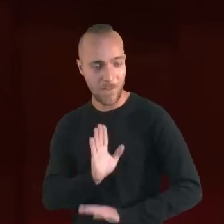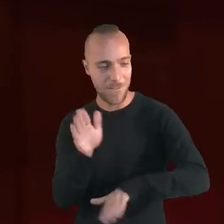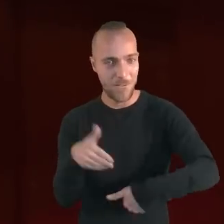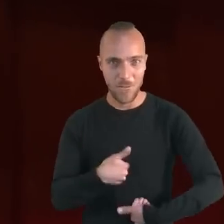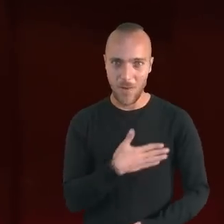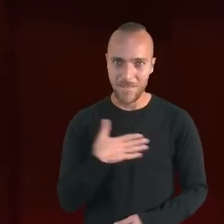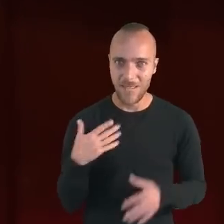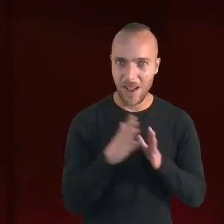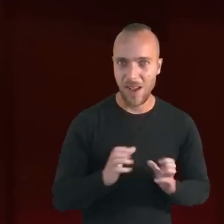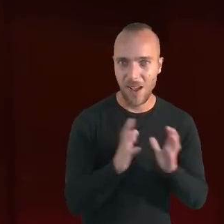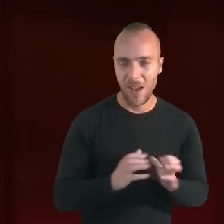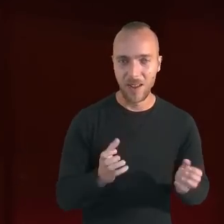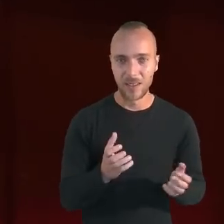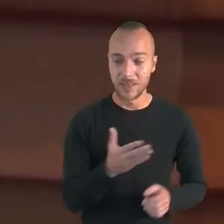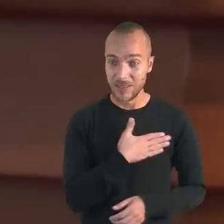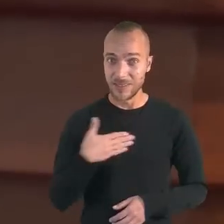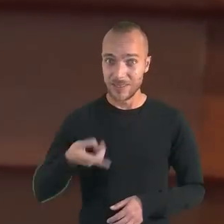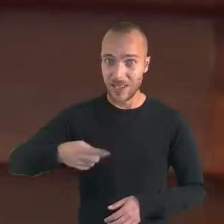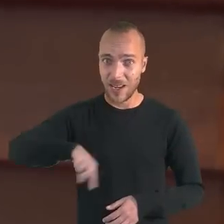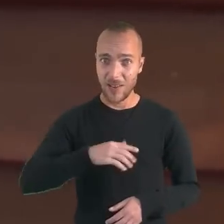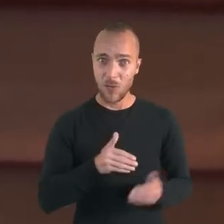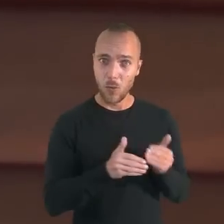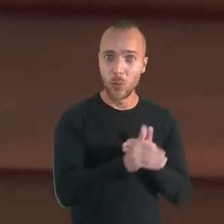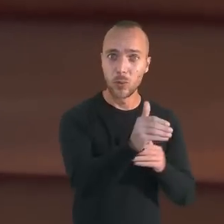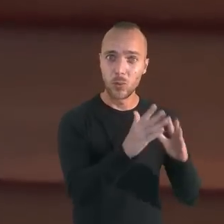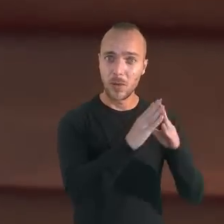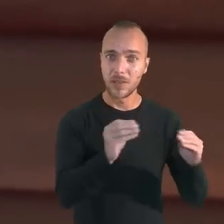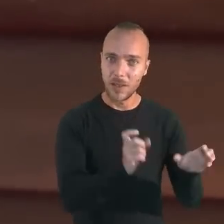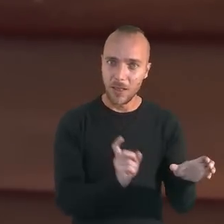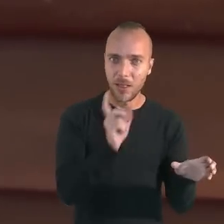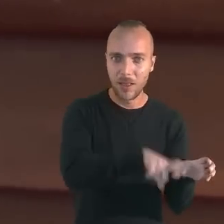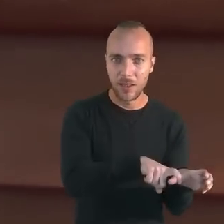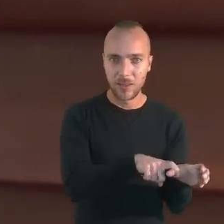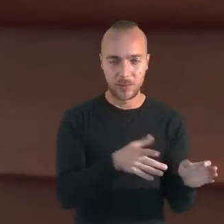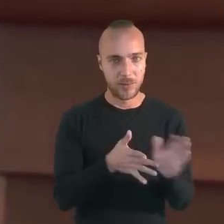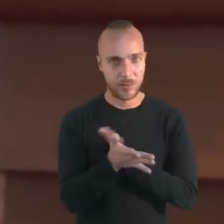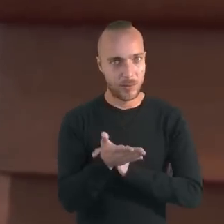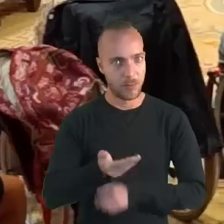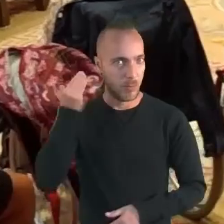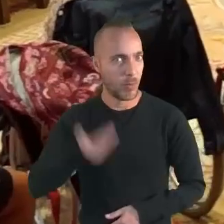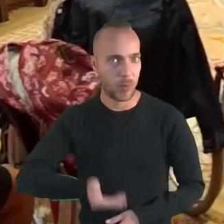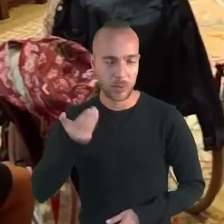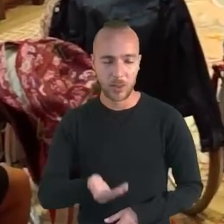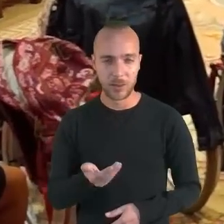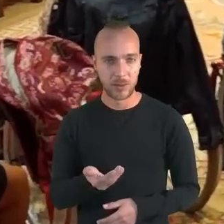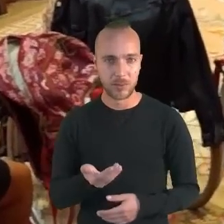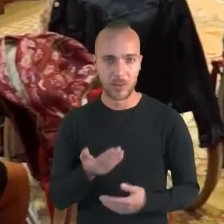hayan encontrado así de bien, que no quieran marcharse, que quieran volver y que quieran que la universidad sea parte de su futuro,